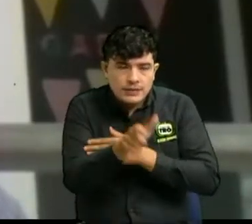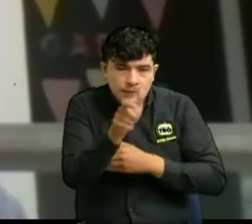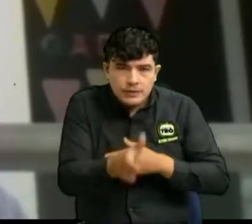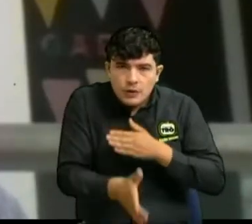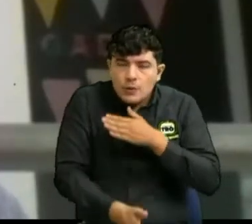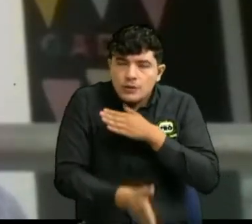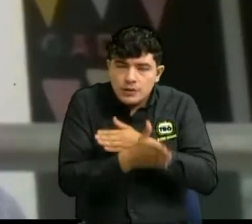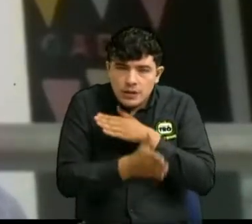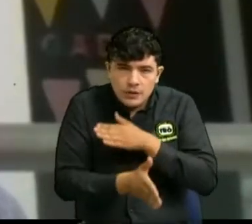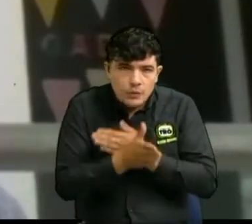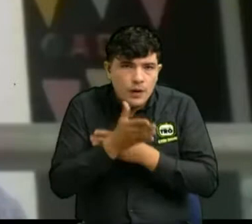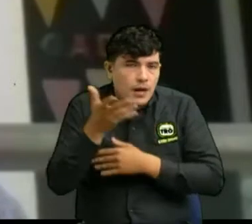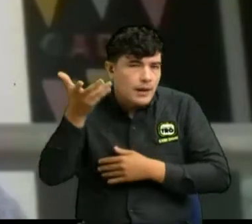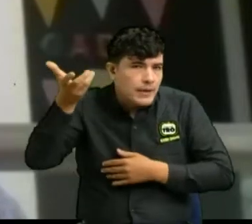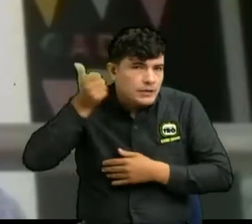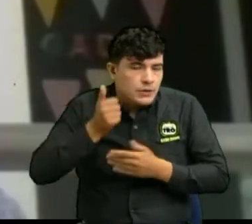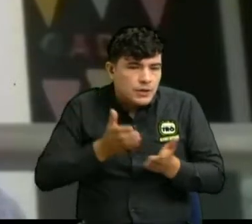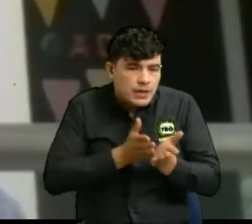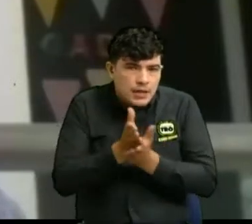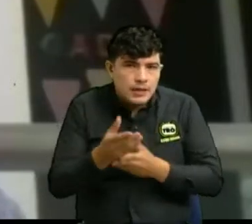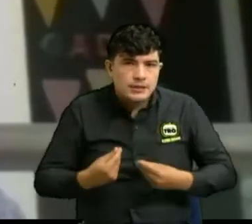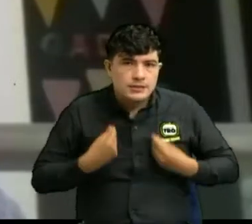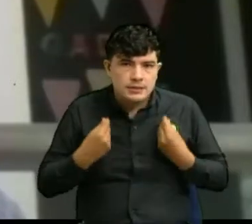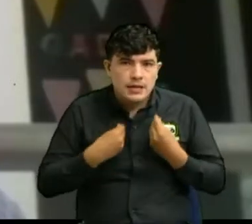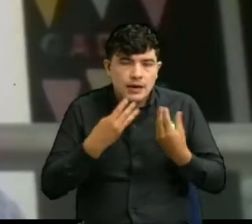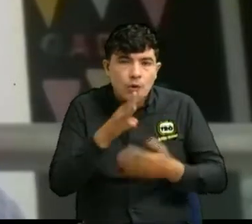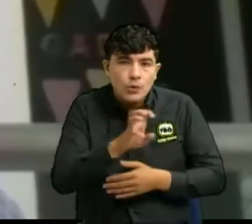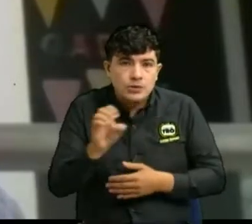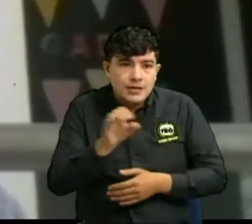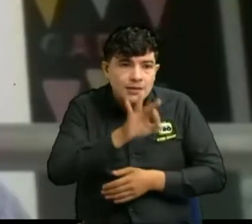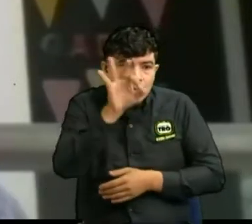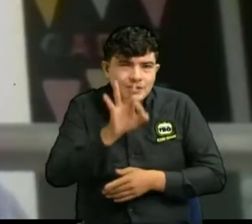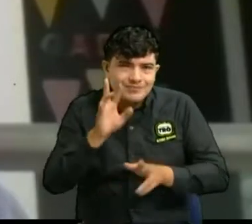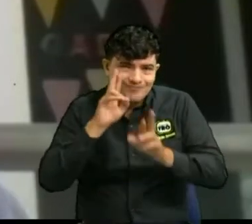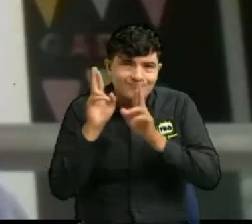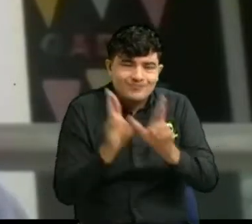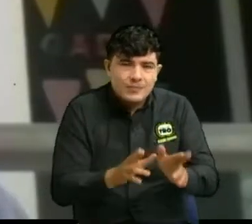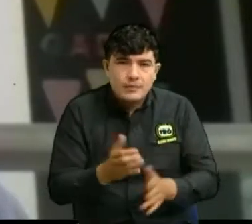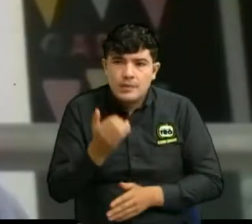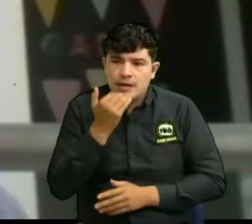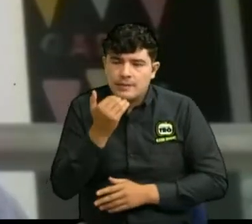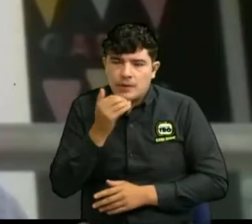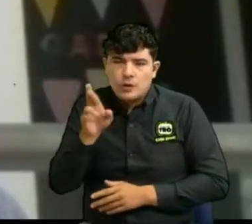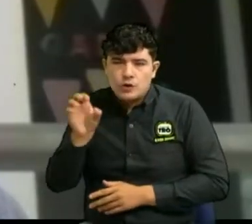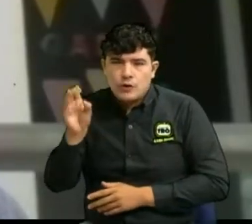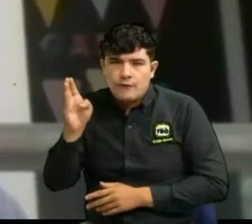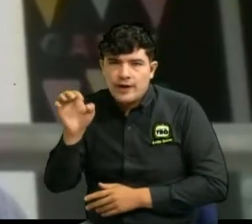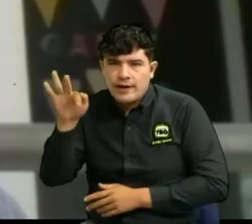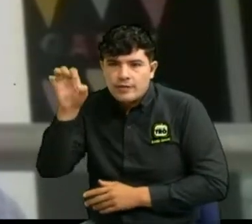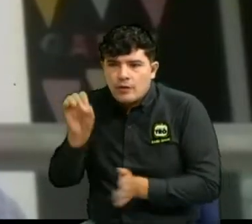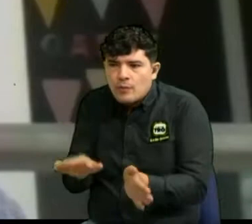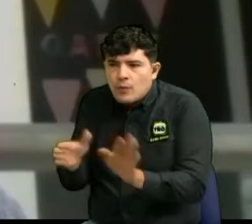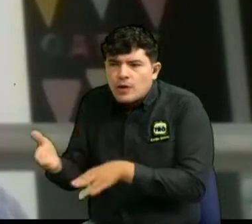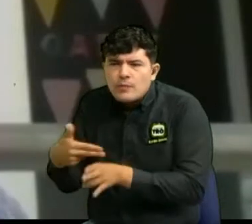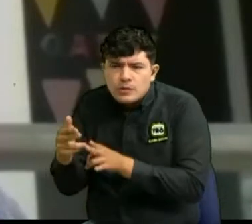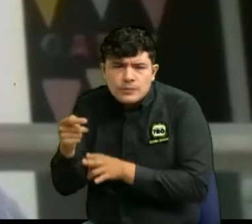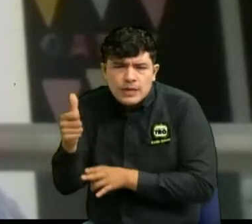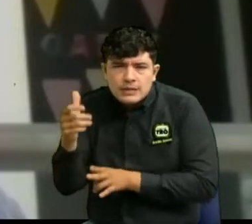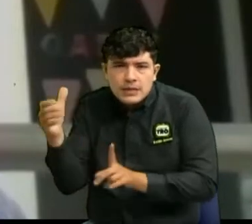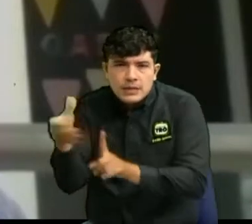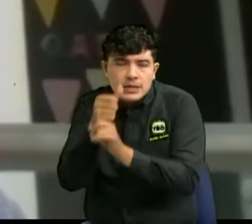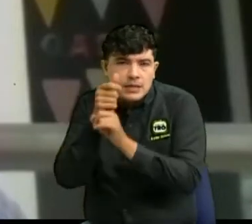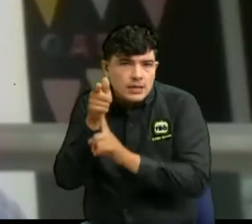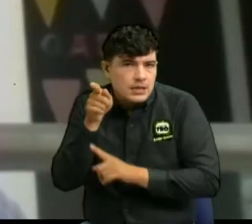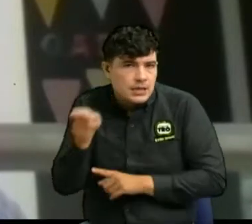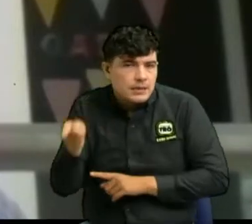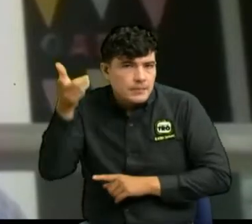80% de lo que le correspondiera al afiliado por pensión de vejez. Es decir, vamos a suponer que Roberto fallece y iba a tener derecho a una pensión de